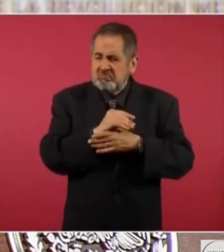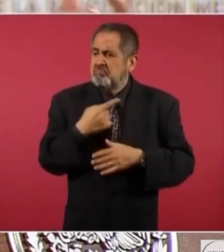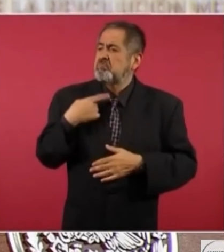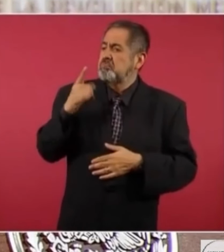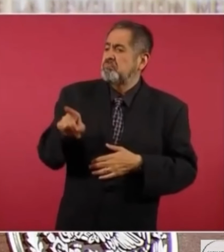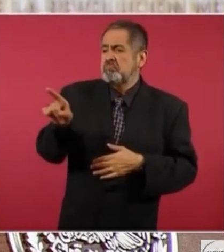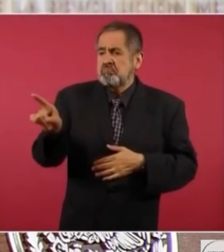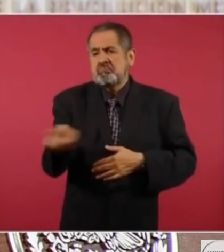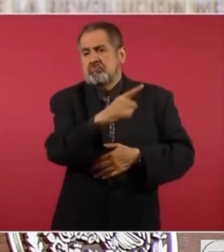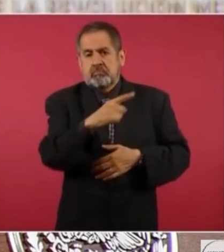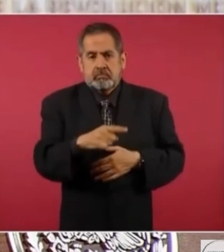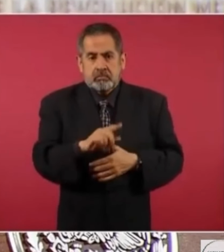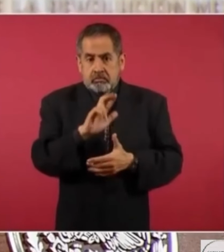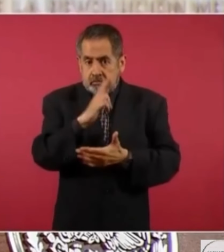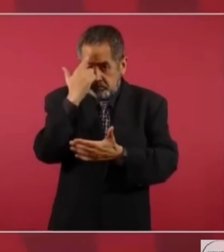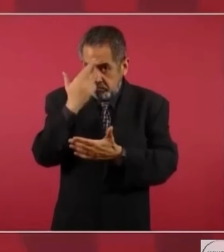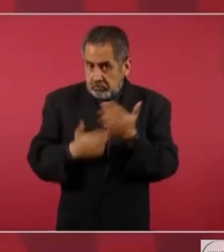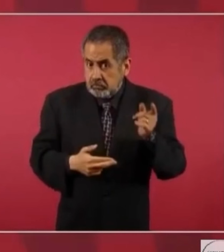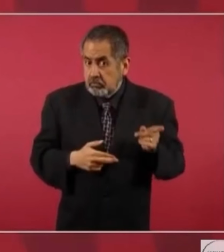de manera ilegal